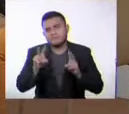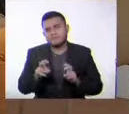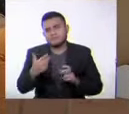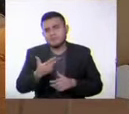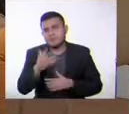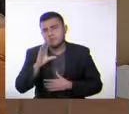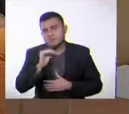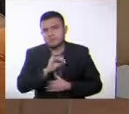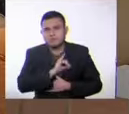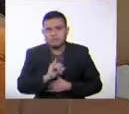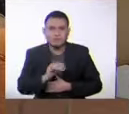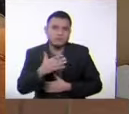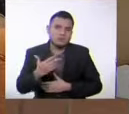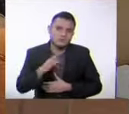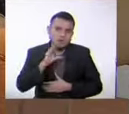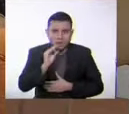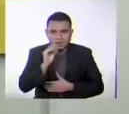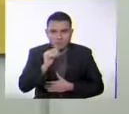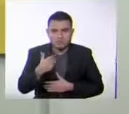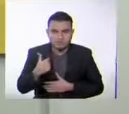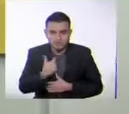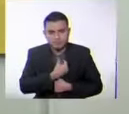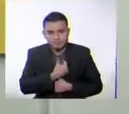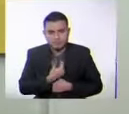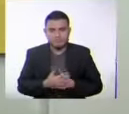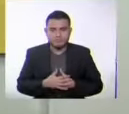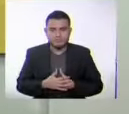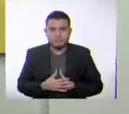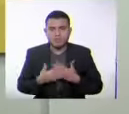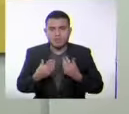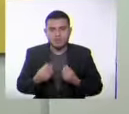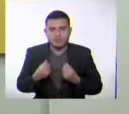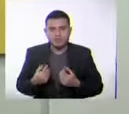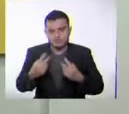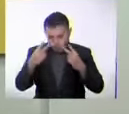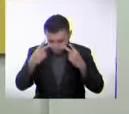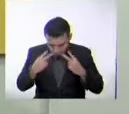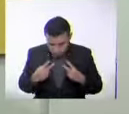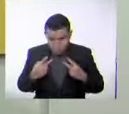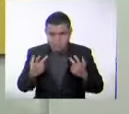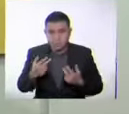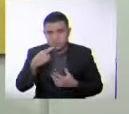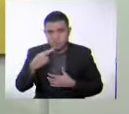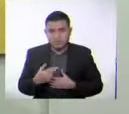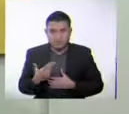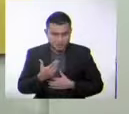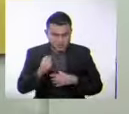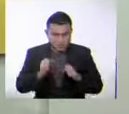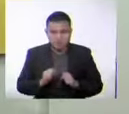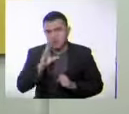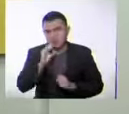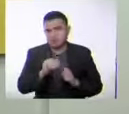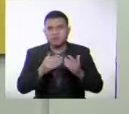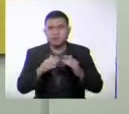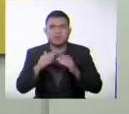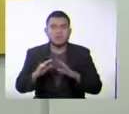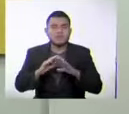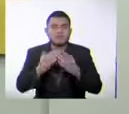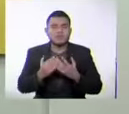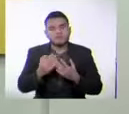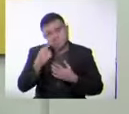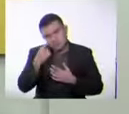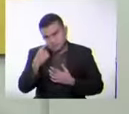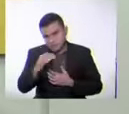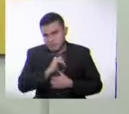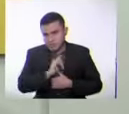identidad pensamos que estamos hablando de nosotros mismos y de cómo nos percibimos, pero en realidad podemos hablar de diferentes tipos de identidades, y en